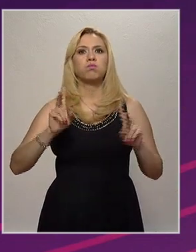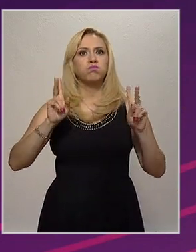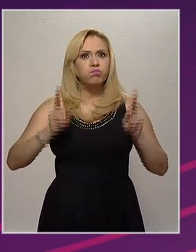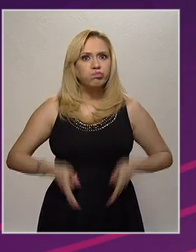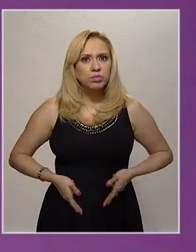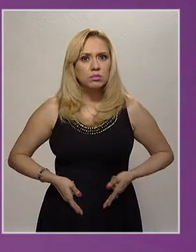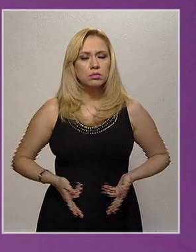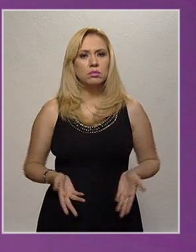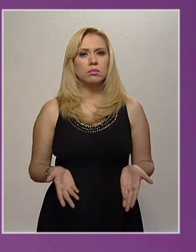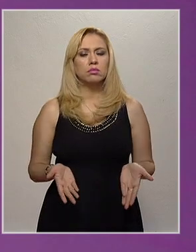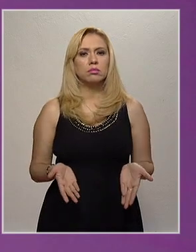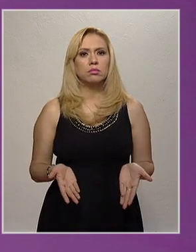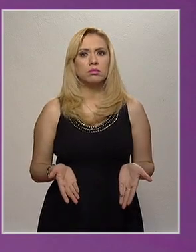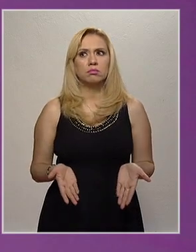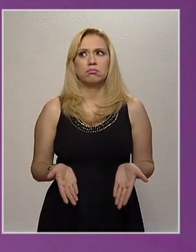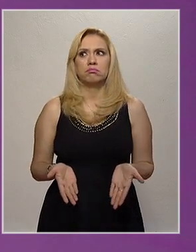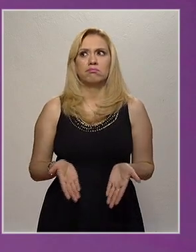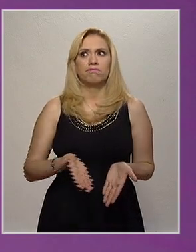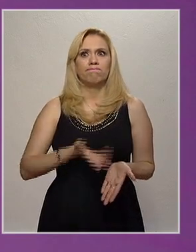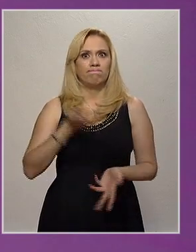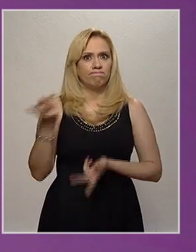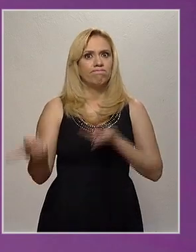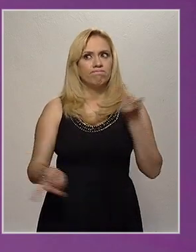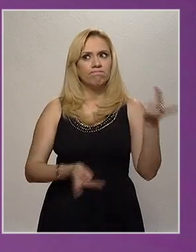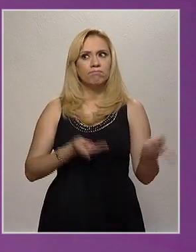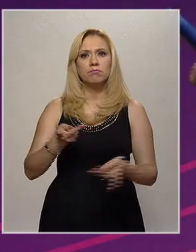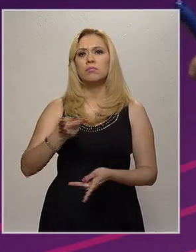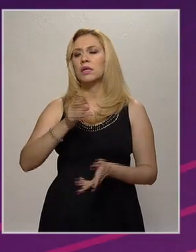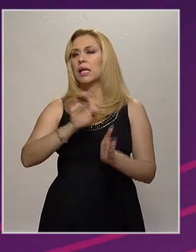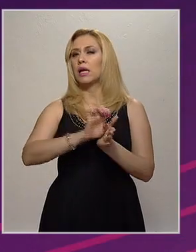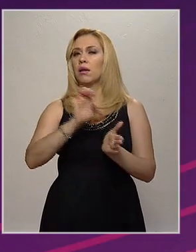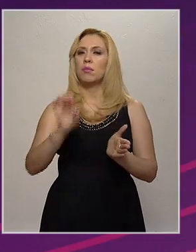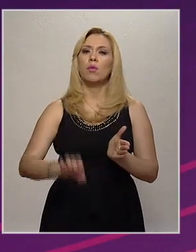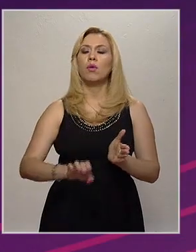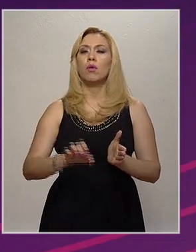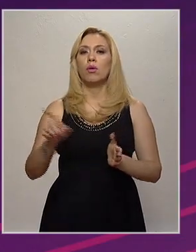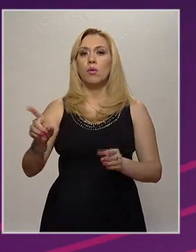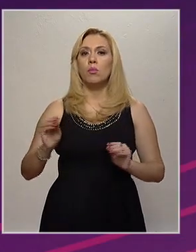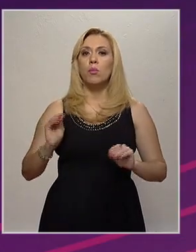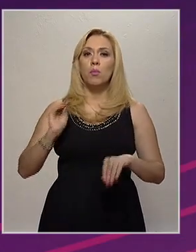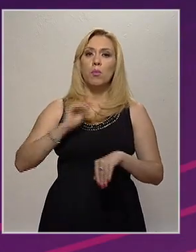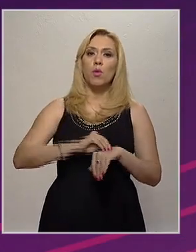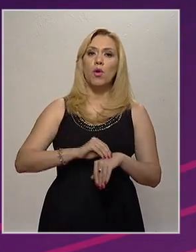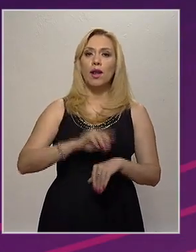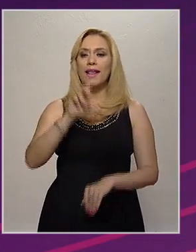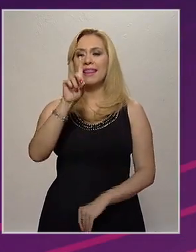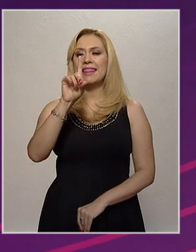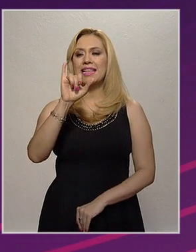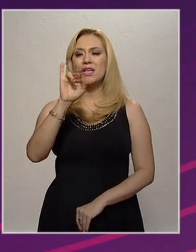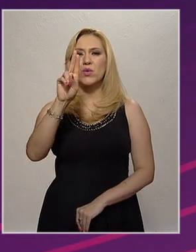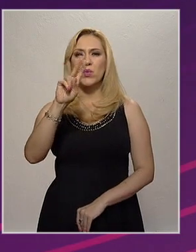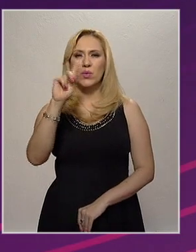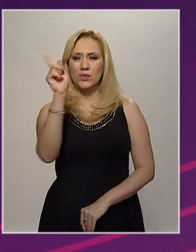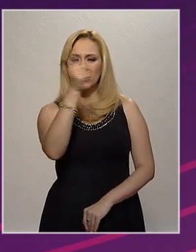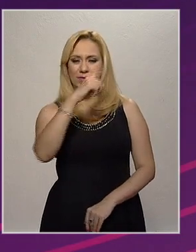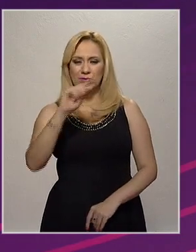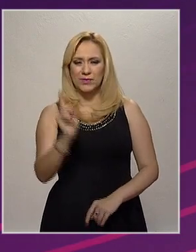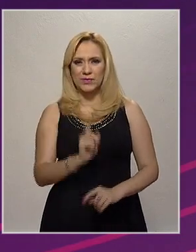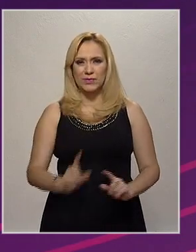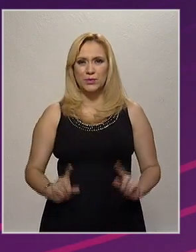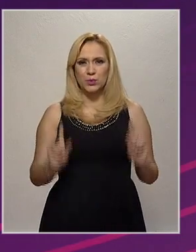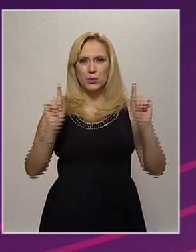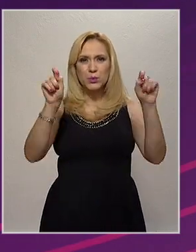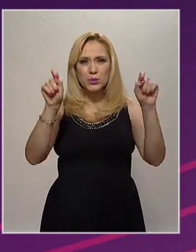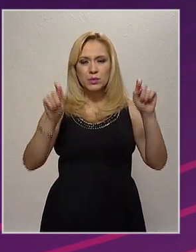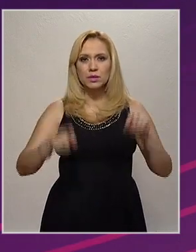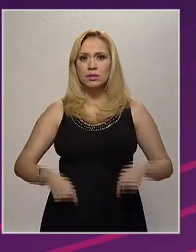saber porque no teníamos datos. Pero, por ejemplo, de si le colocaron un dispositivo o si la esterilizaron sin avisarle. Y